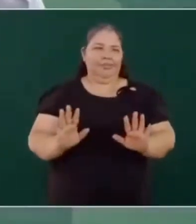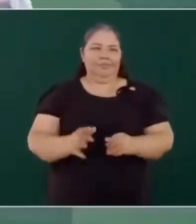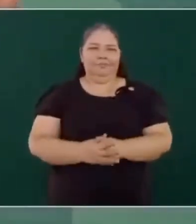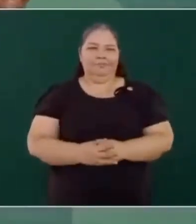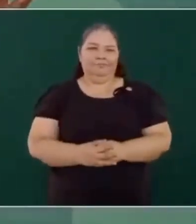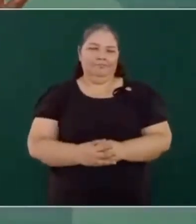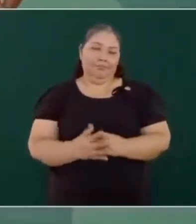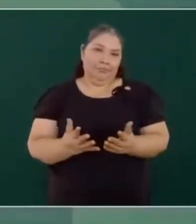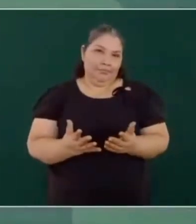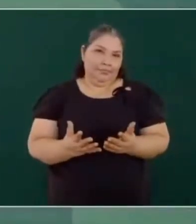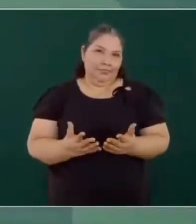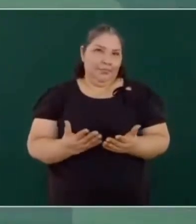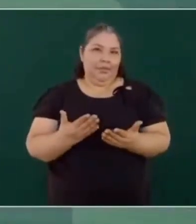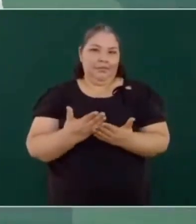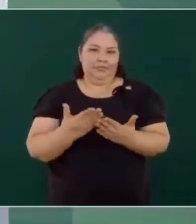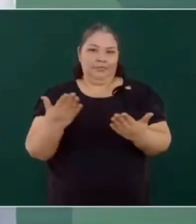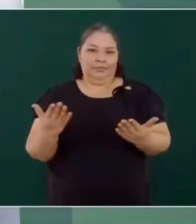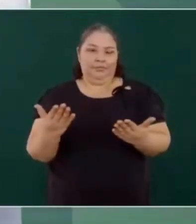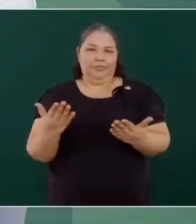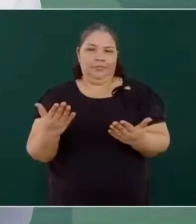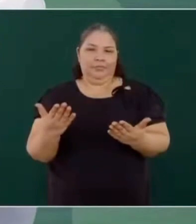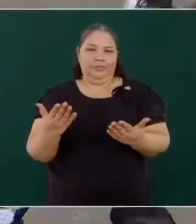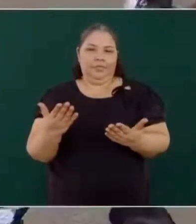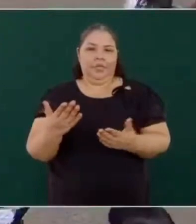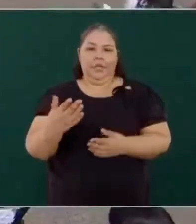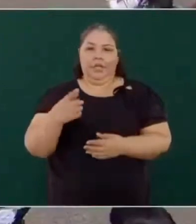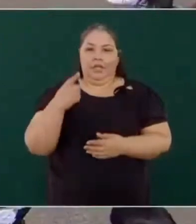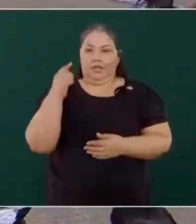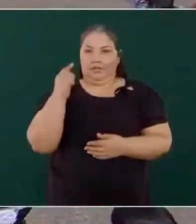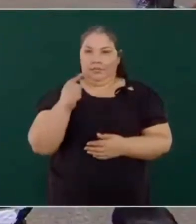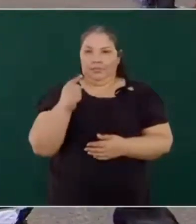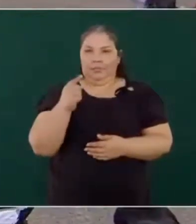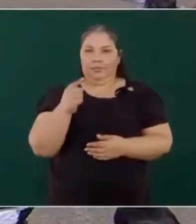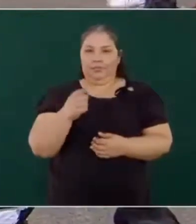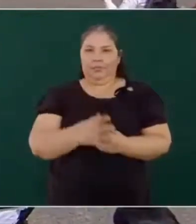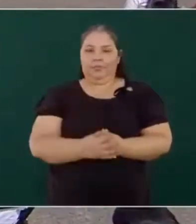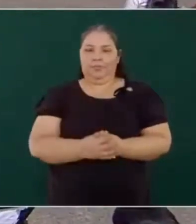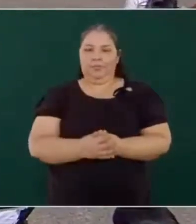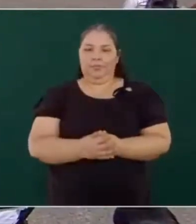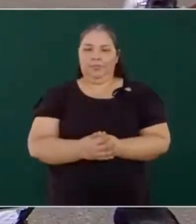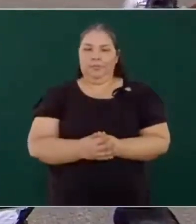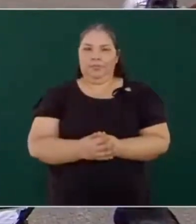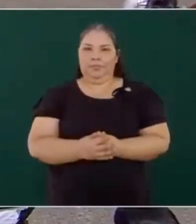Entonces allá voy. Entonces, esta es una, como